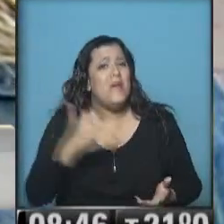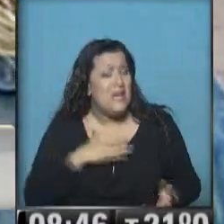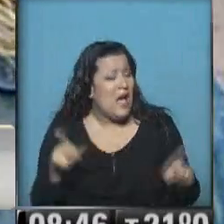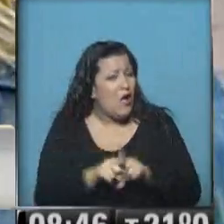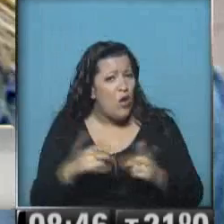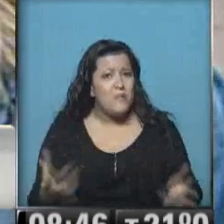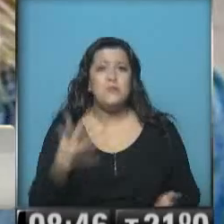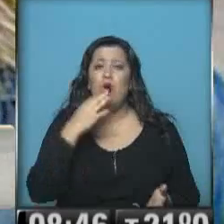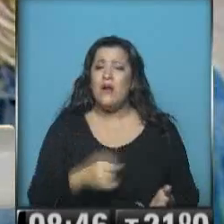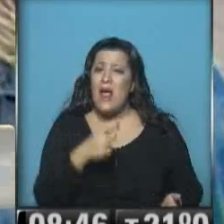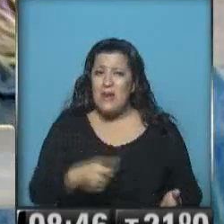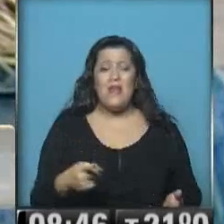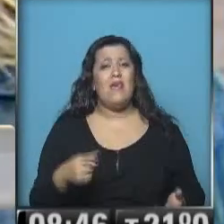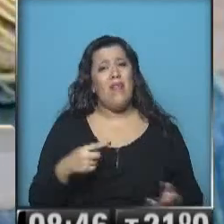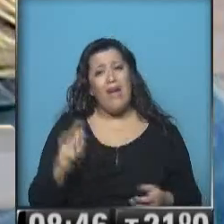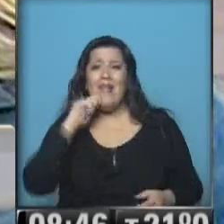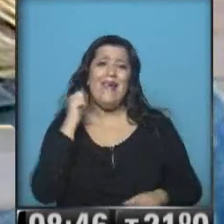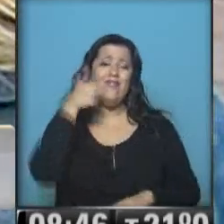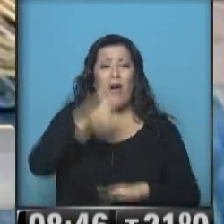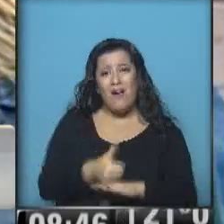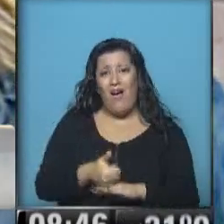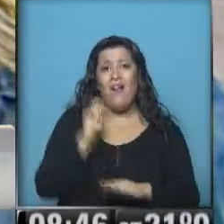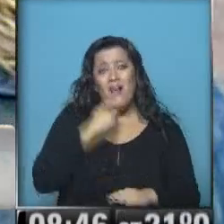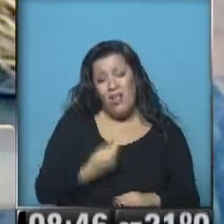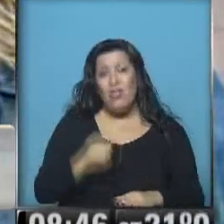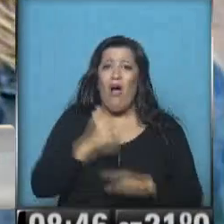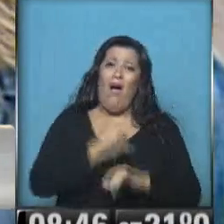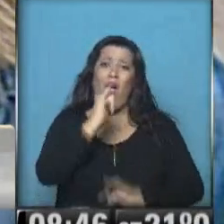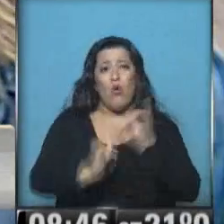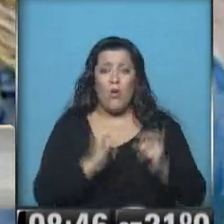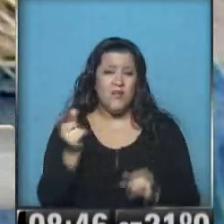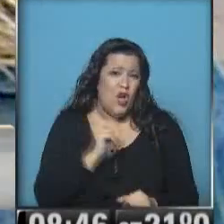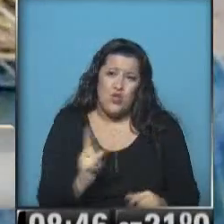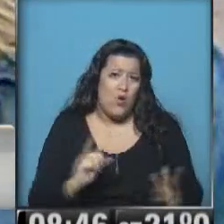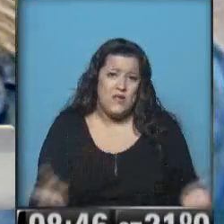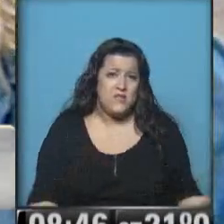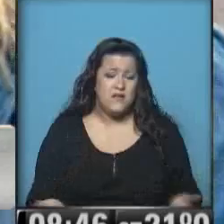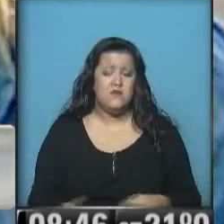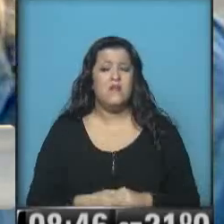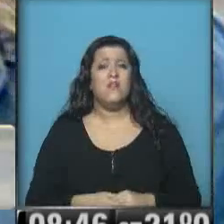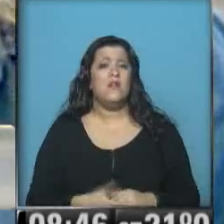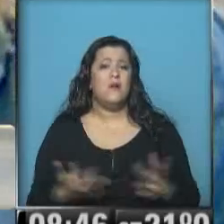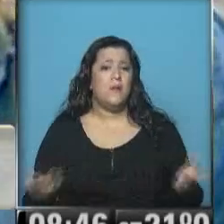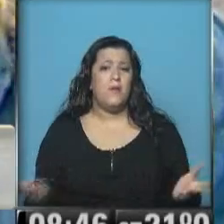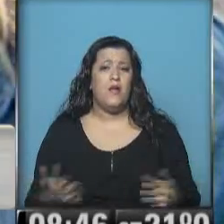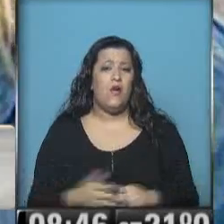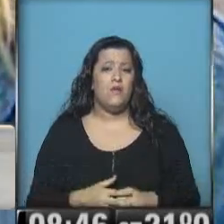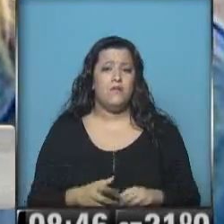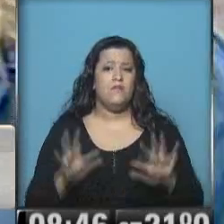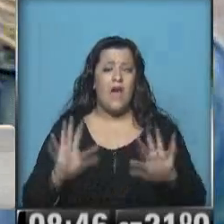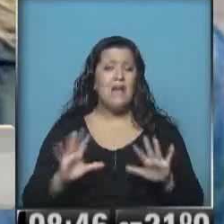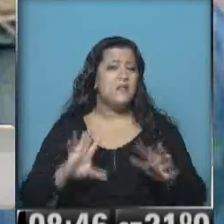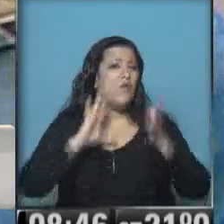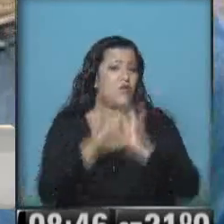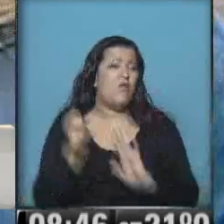sinceramente no es de mi agrado tener que estar acá y tener que estar manifestando lo que sucede pero bueno de algunas maneras